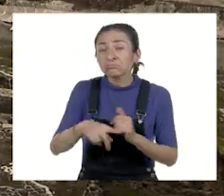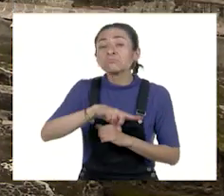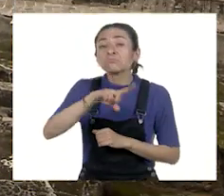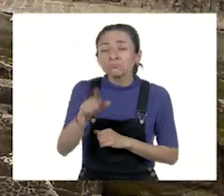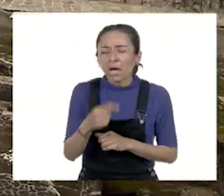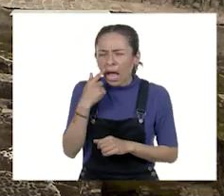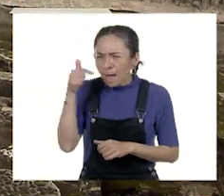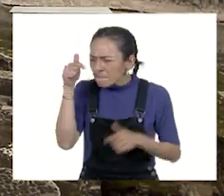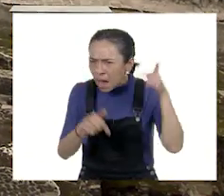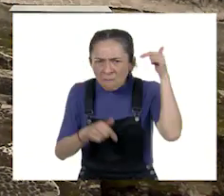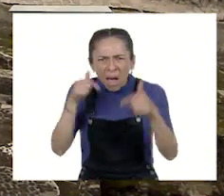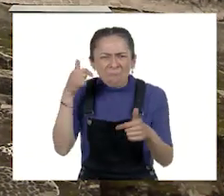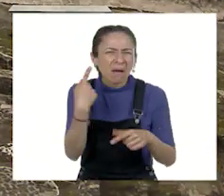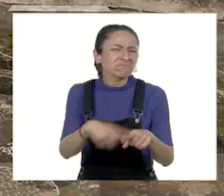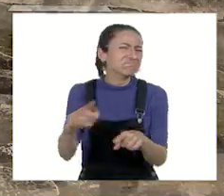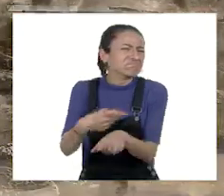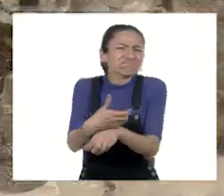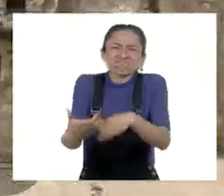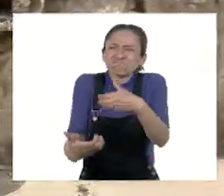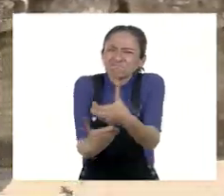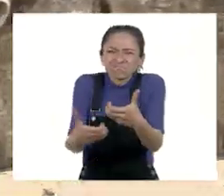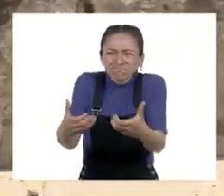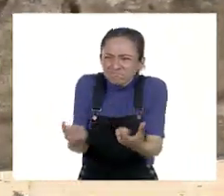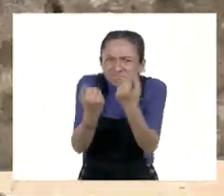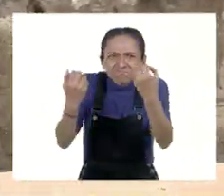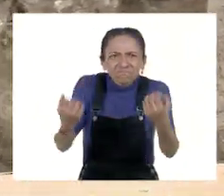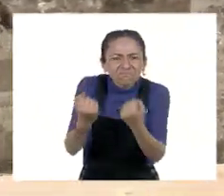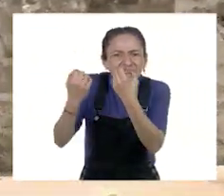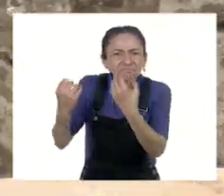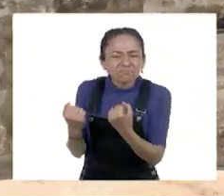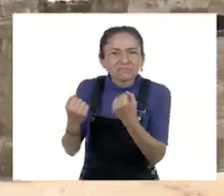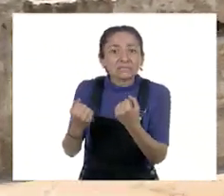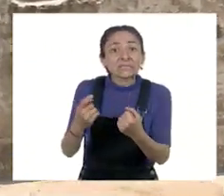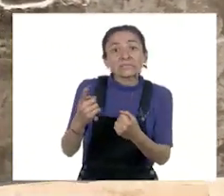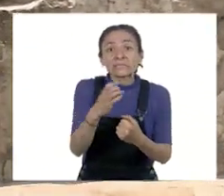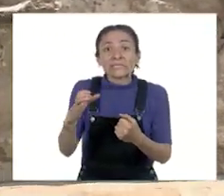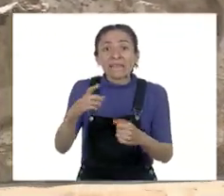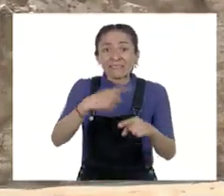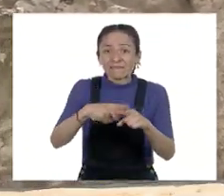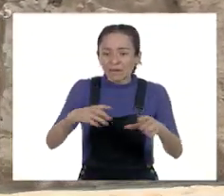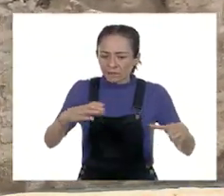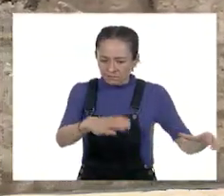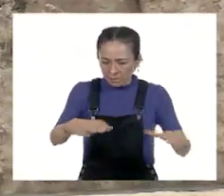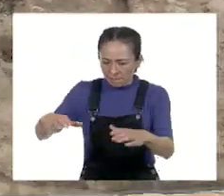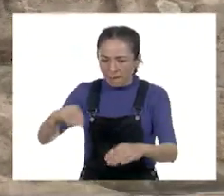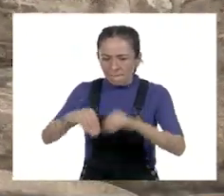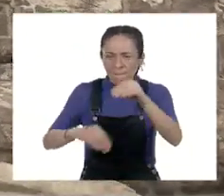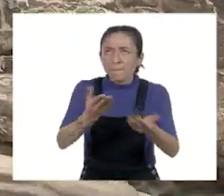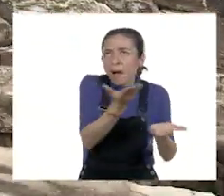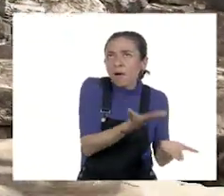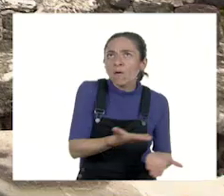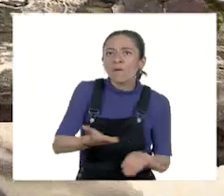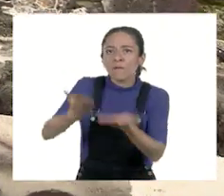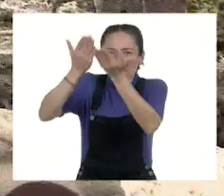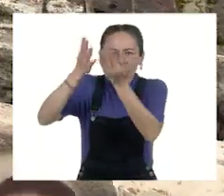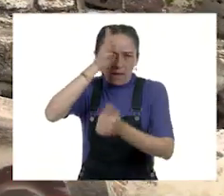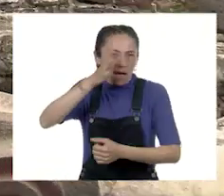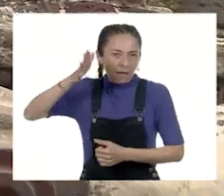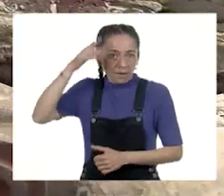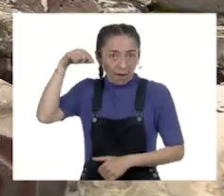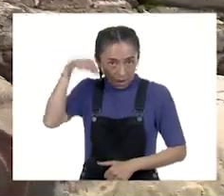de objetos recuperados en más de 100 ofrendas que los mexicas colocaron en este edificio, bueno,